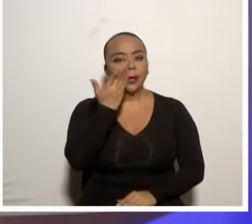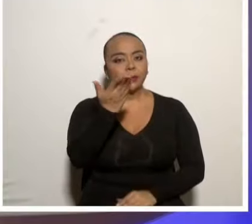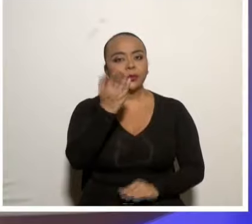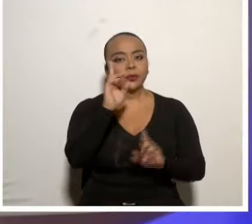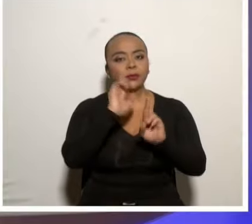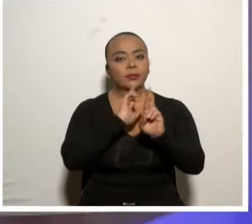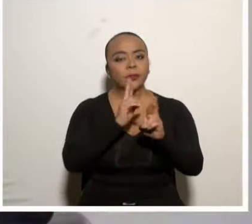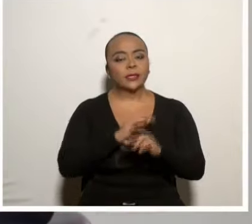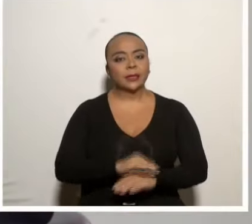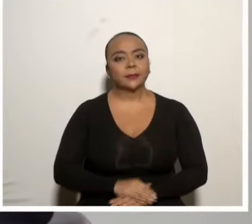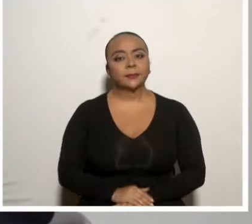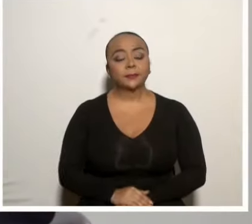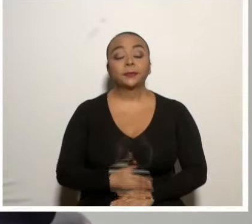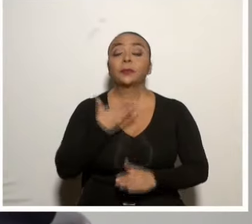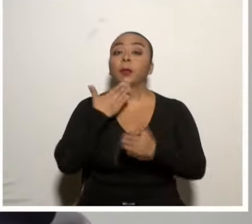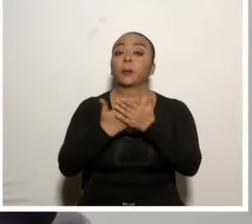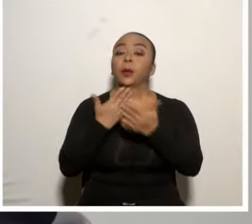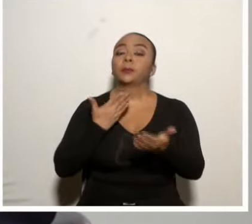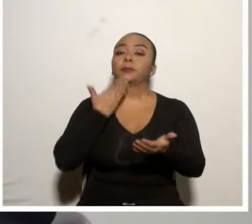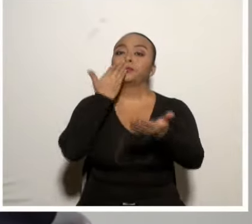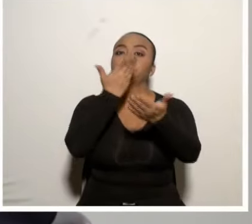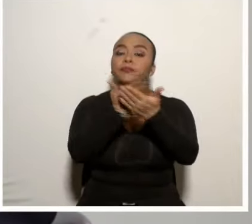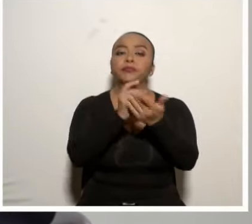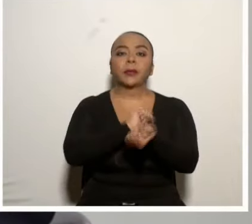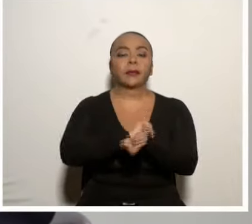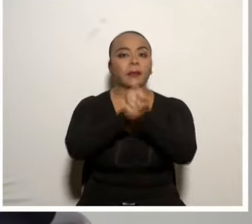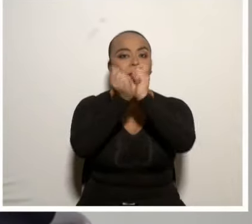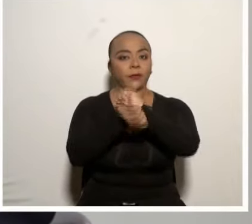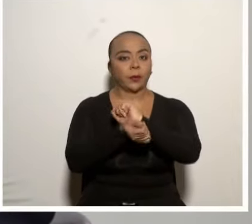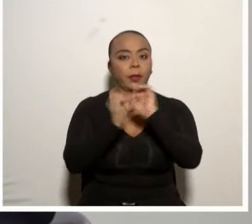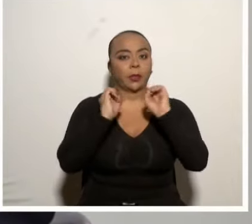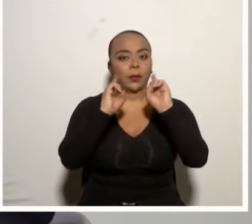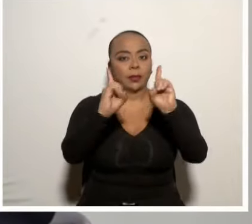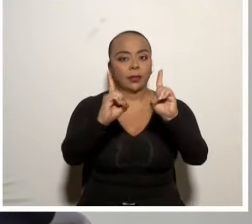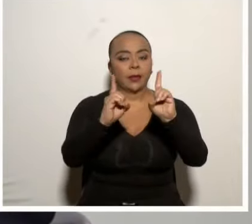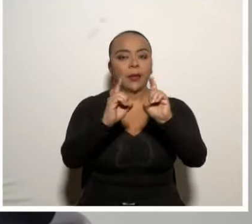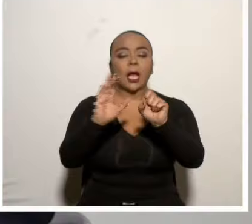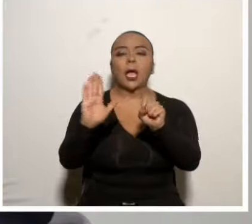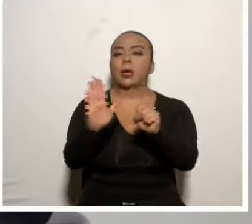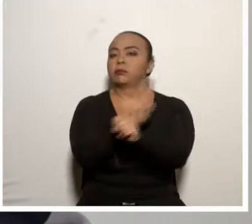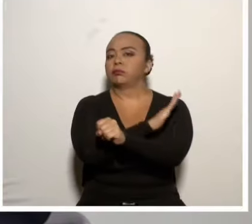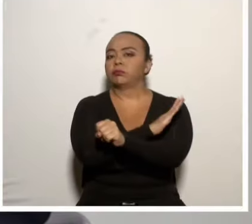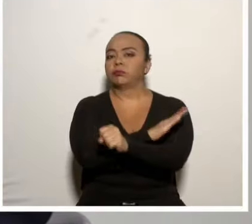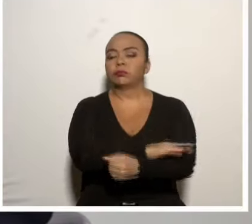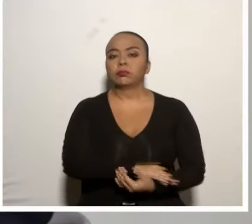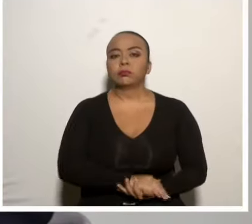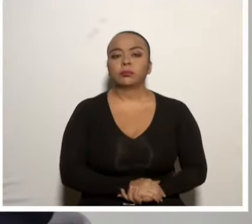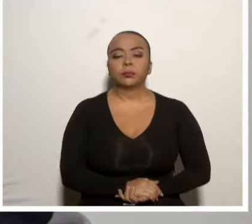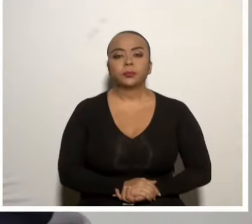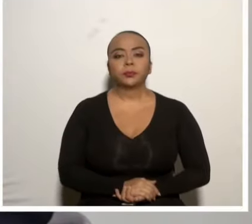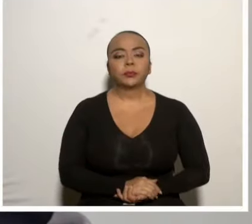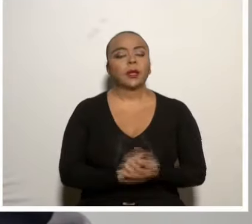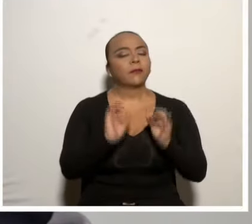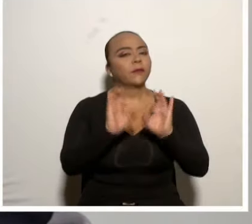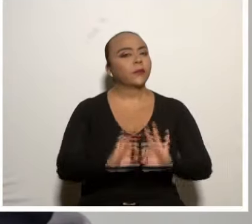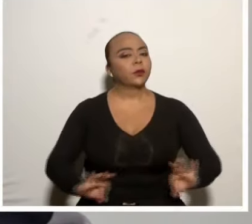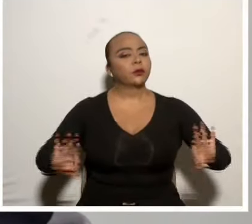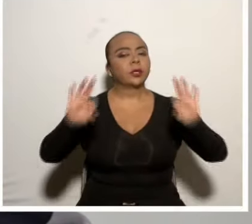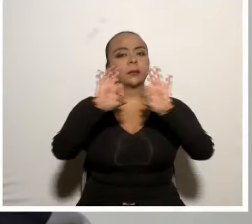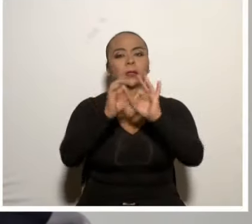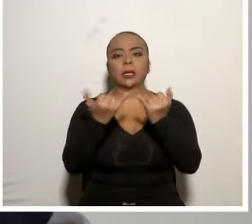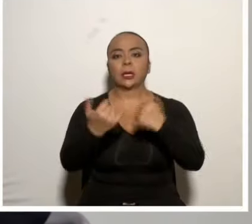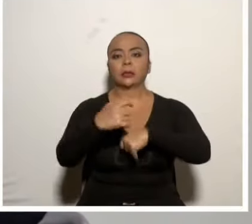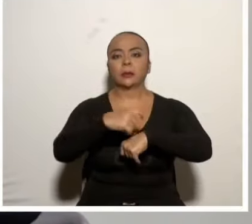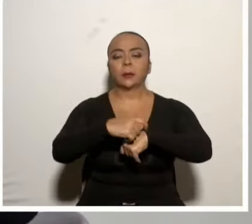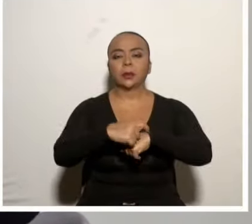respuesta. Bueno, planteamos una reforma educativa integral. Es fundamental en este